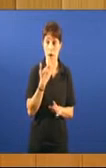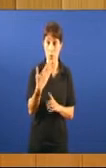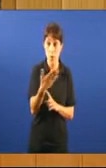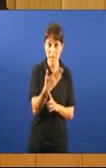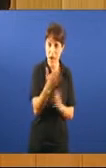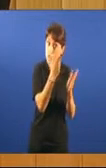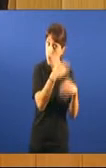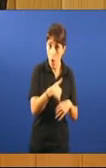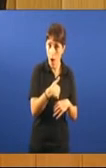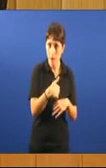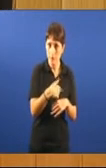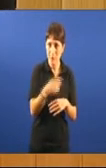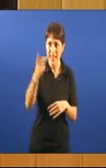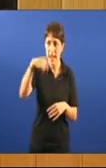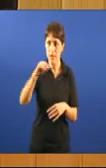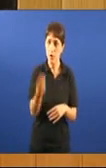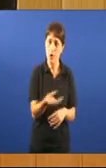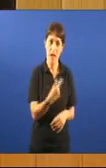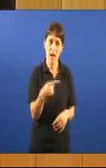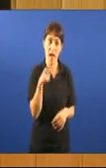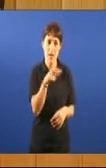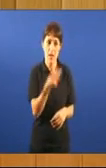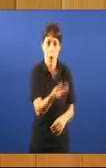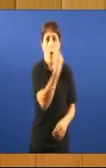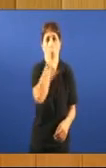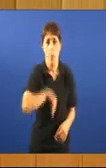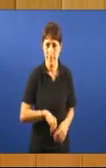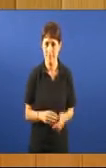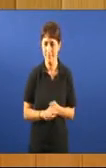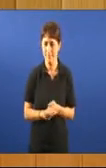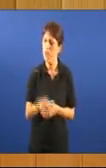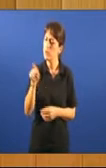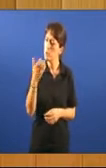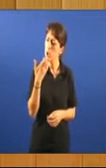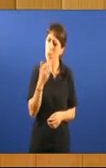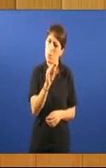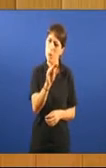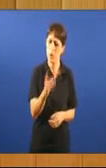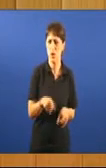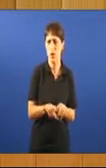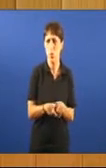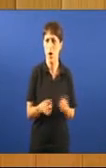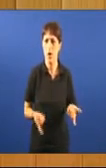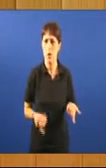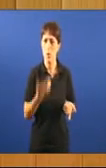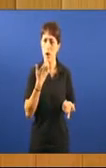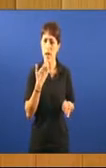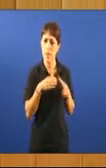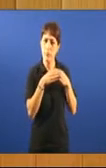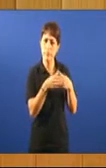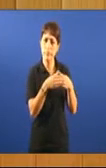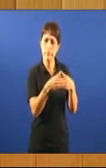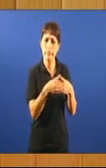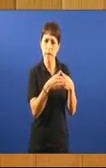tes unha bandeira, cómente. Vostede que decía que non. Mire, vostede nunca se preguntou como é posíbel que a frota pesqueira